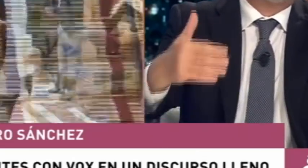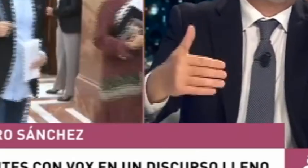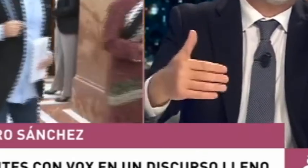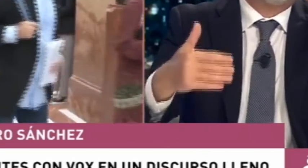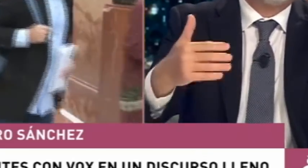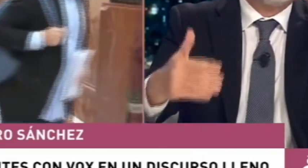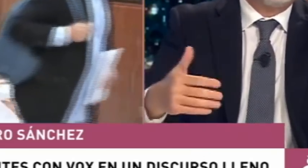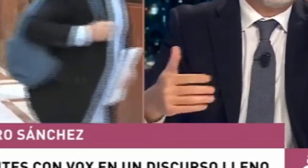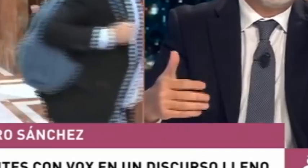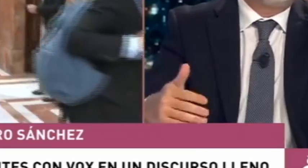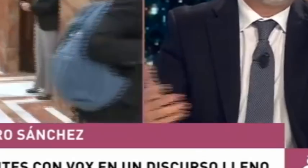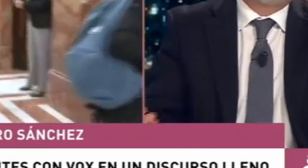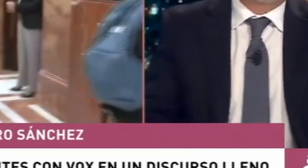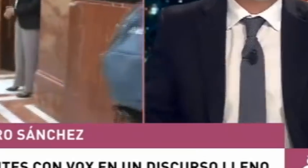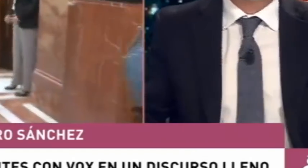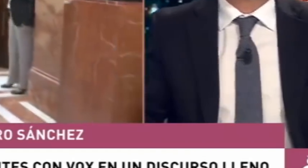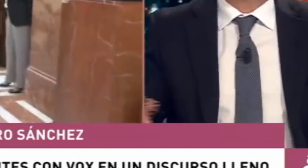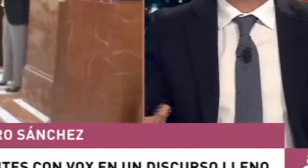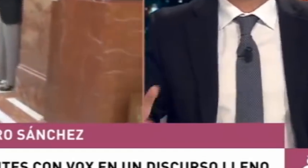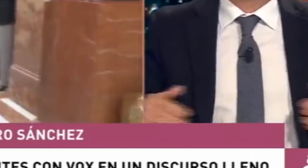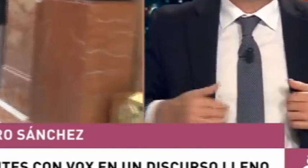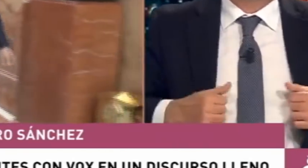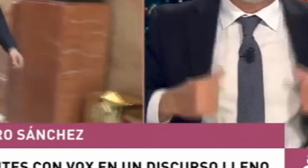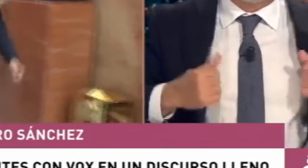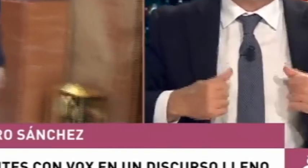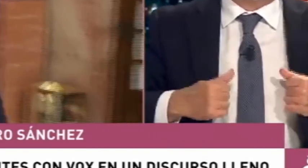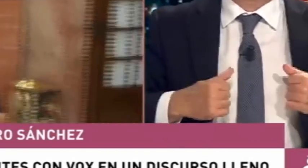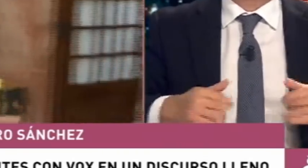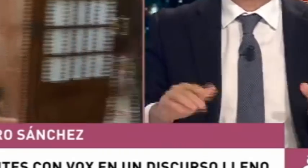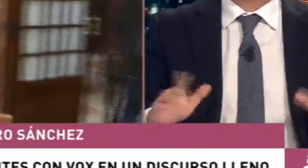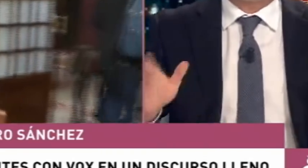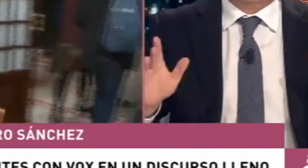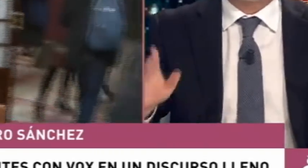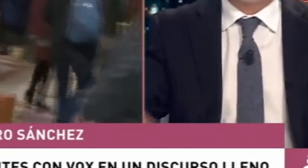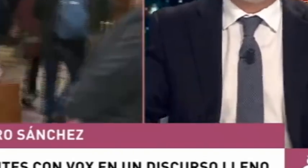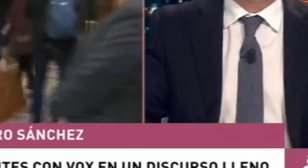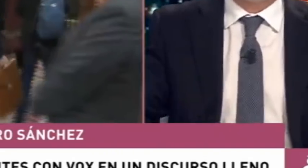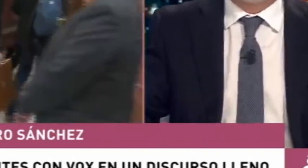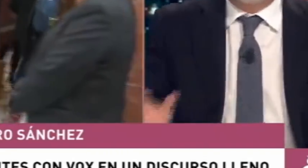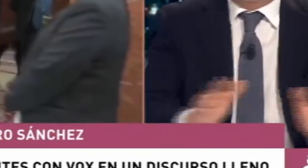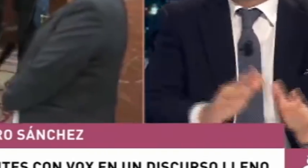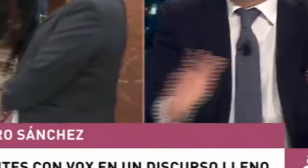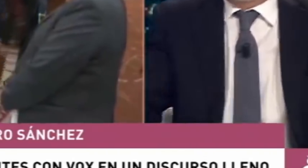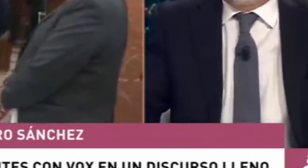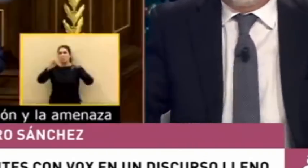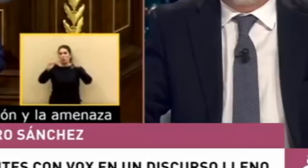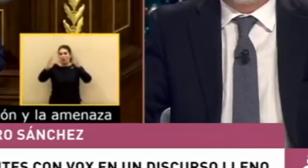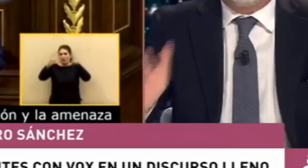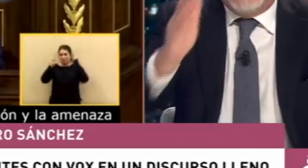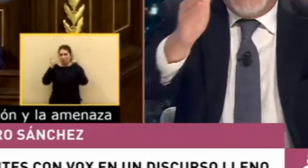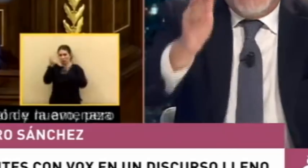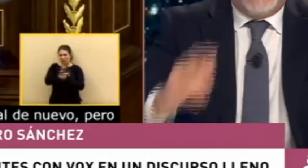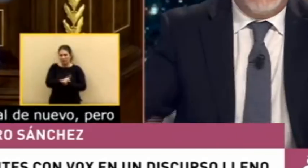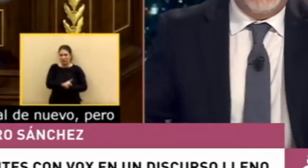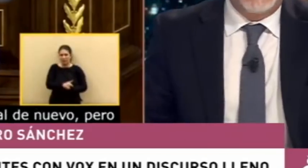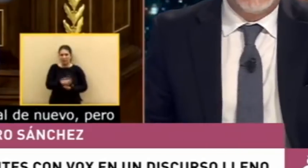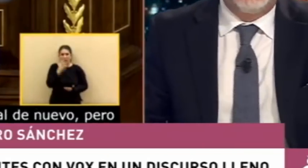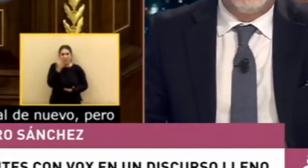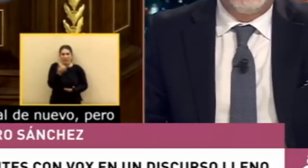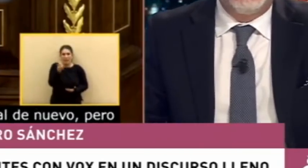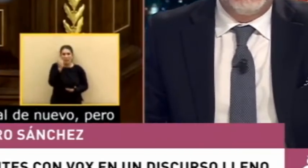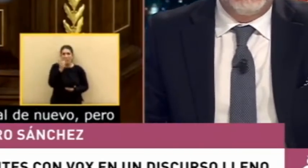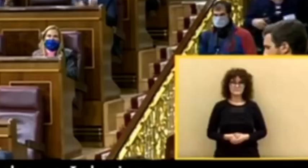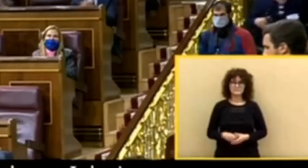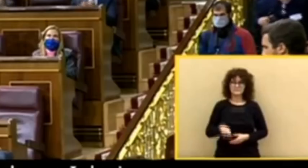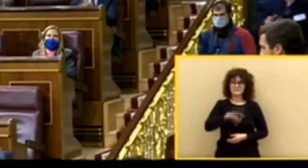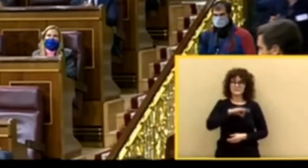ha saltado a ese momento en el que ya se lo puedes agarrar a otro por las solapas, como decía Gustavo Bueno. Ya no hay más diálogo posible. Lo vemos.